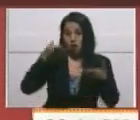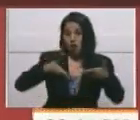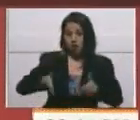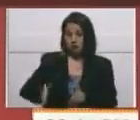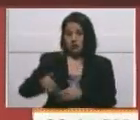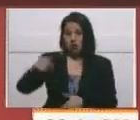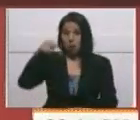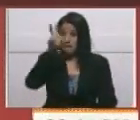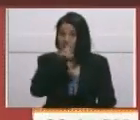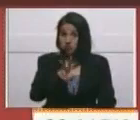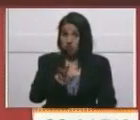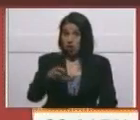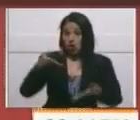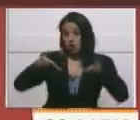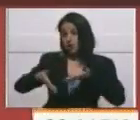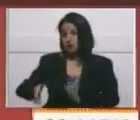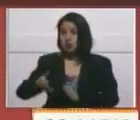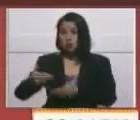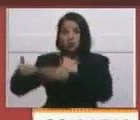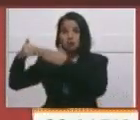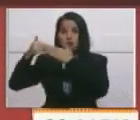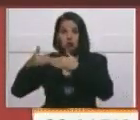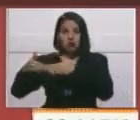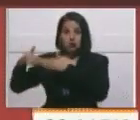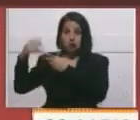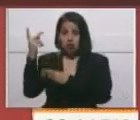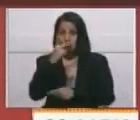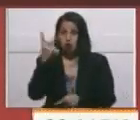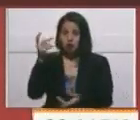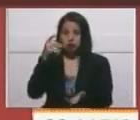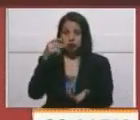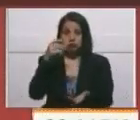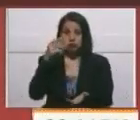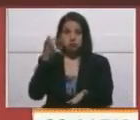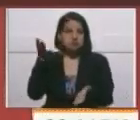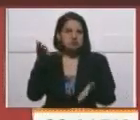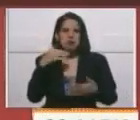venezolanos y son norteamericanos exigir